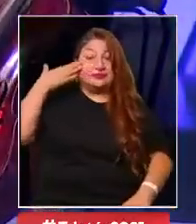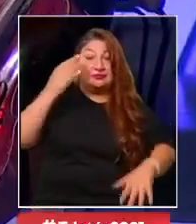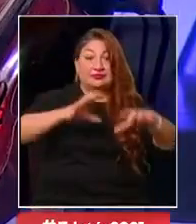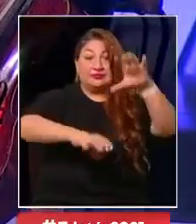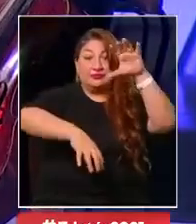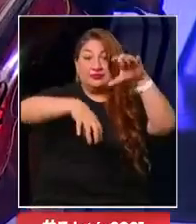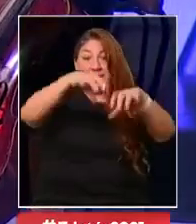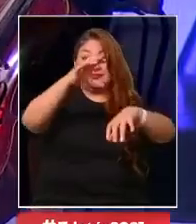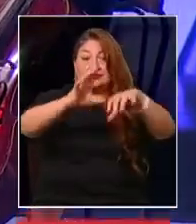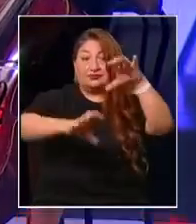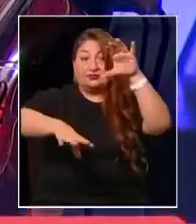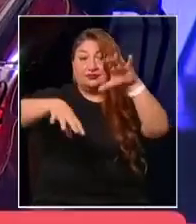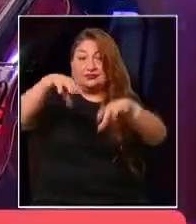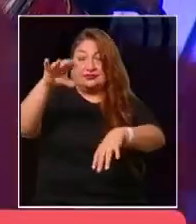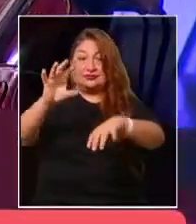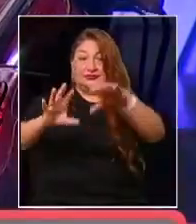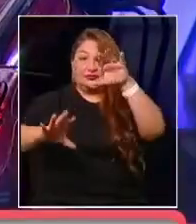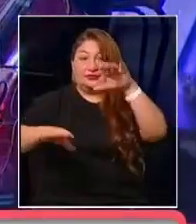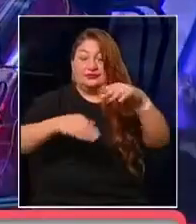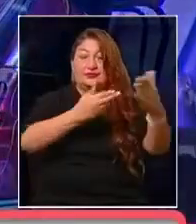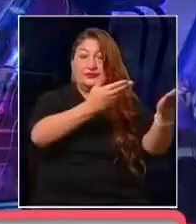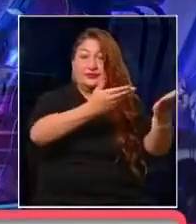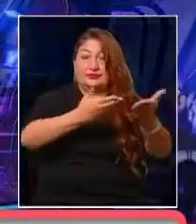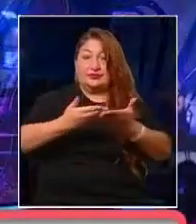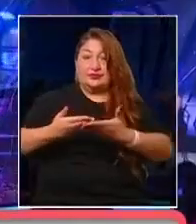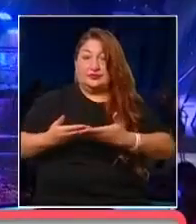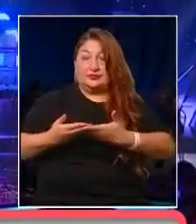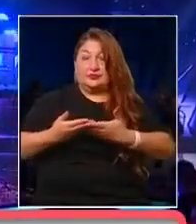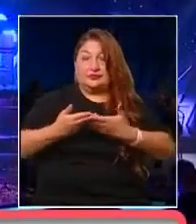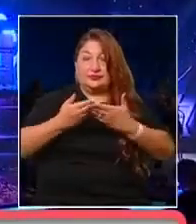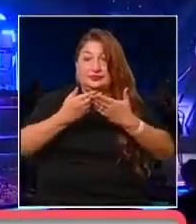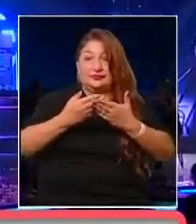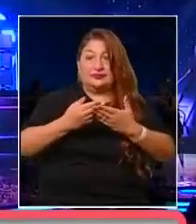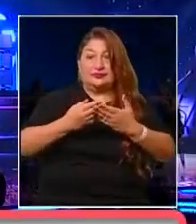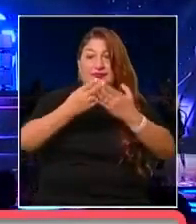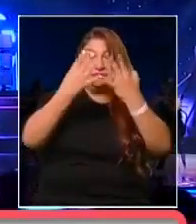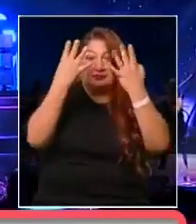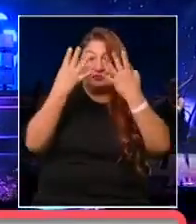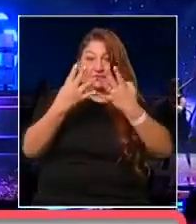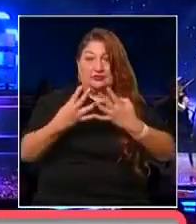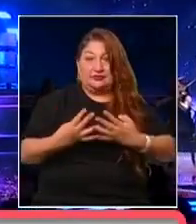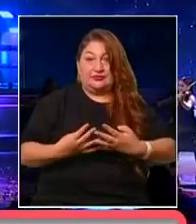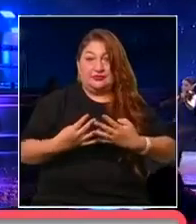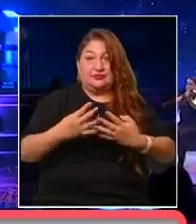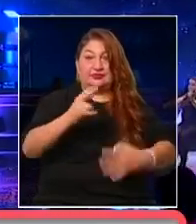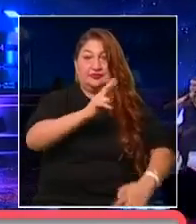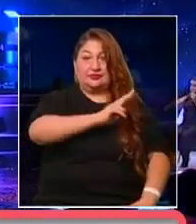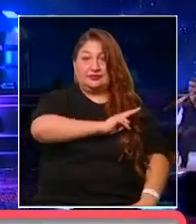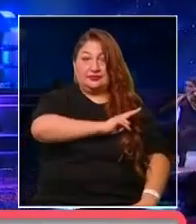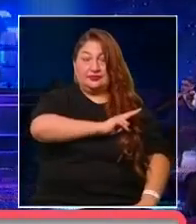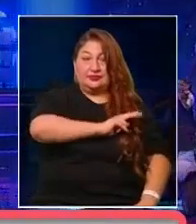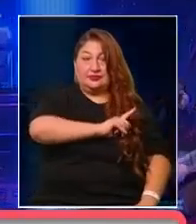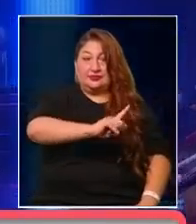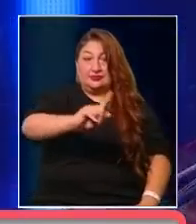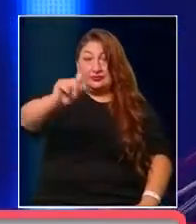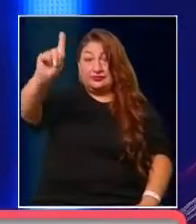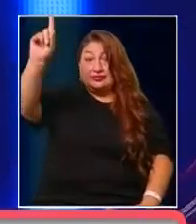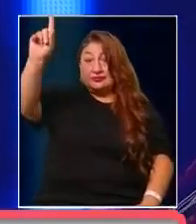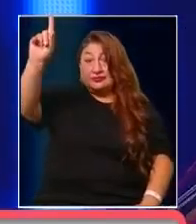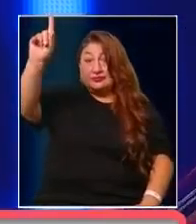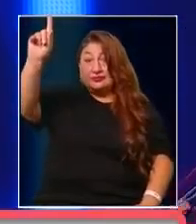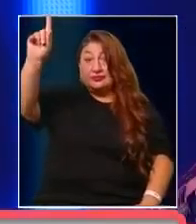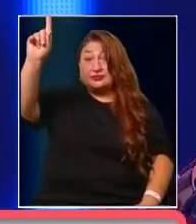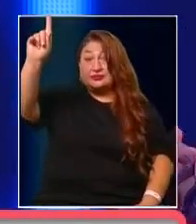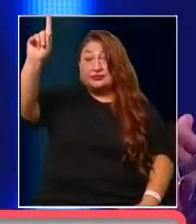montás ya que te digo por valor el